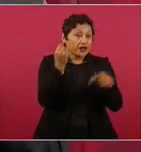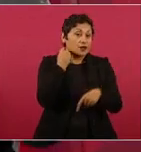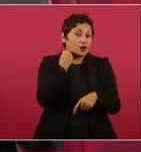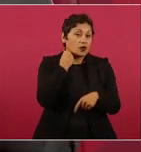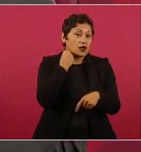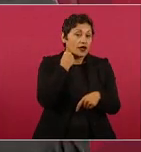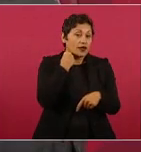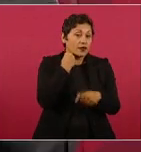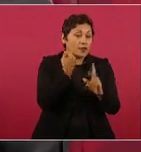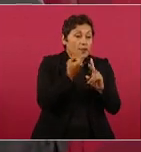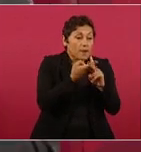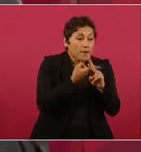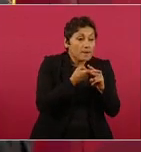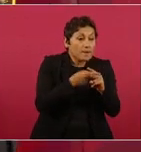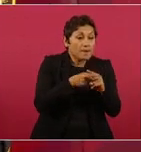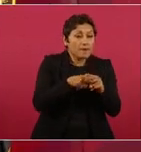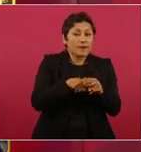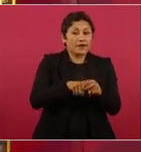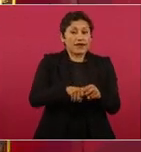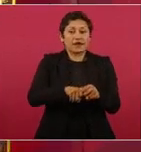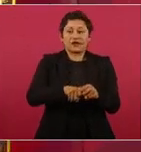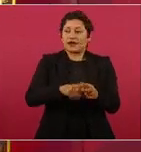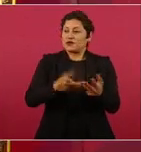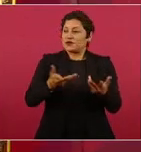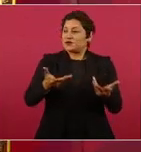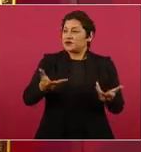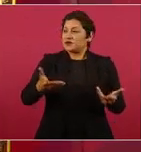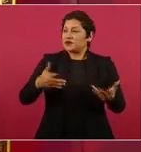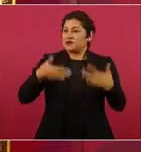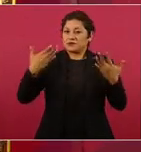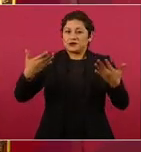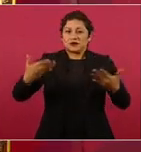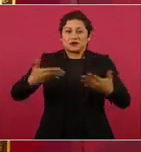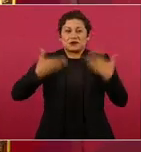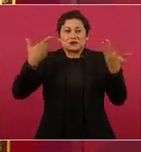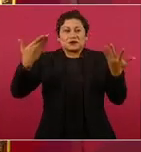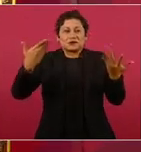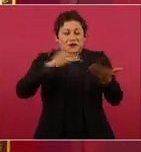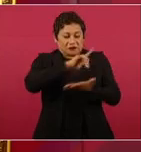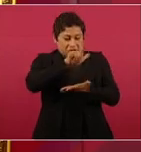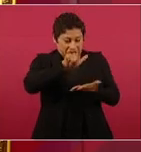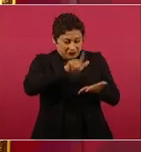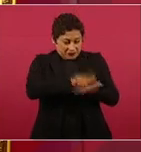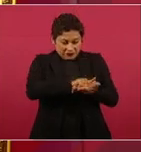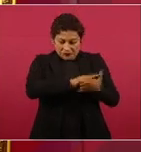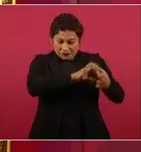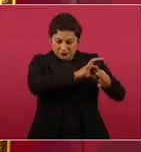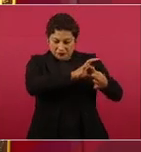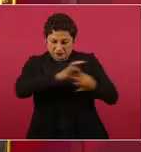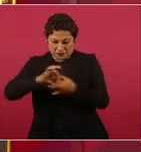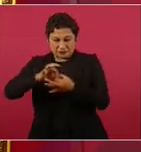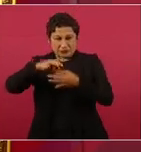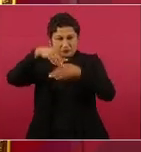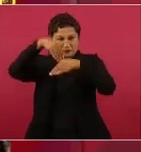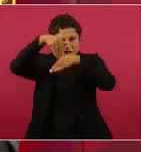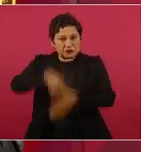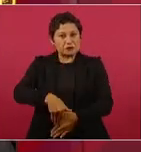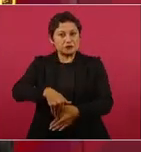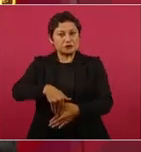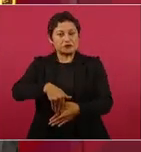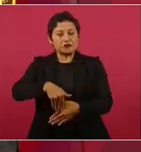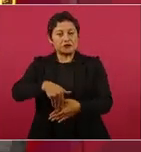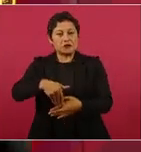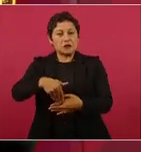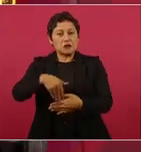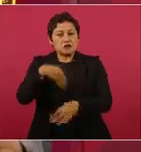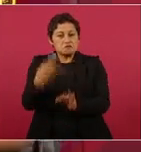con ganas de aplicar la ley y de que al margen de la ley nada y por encima de la ley